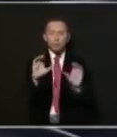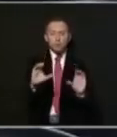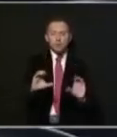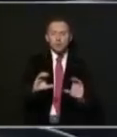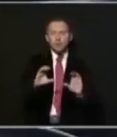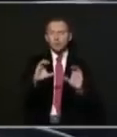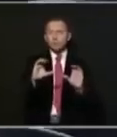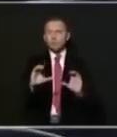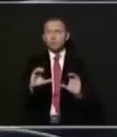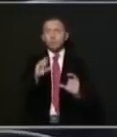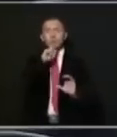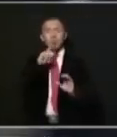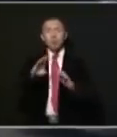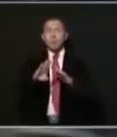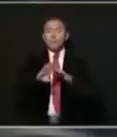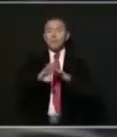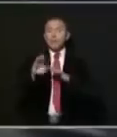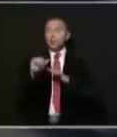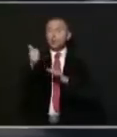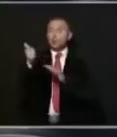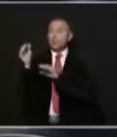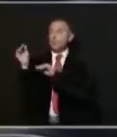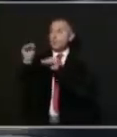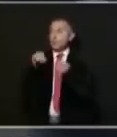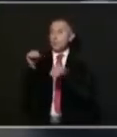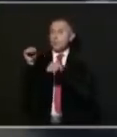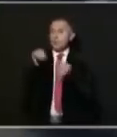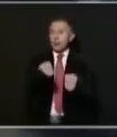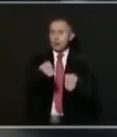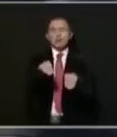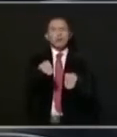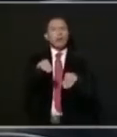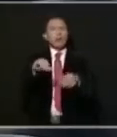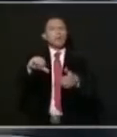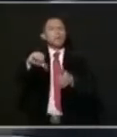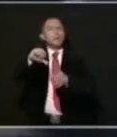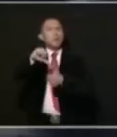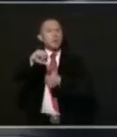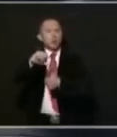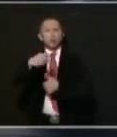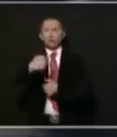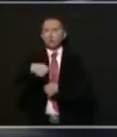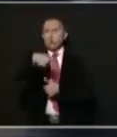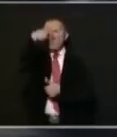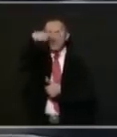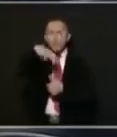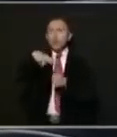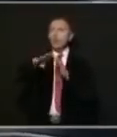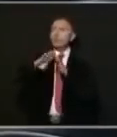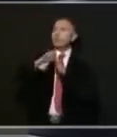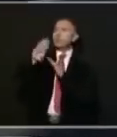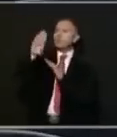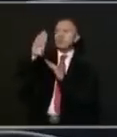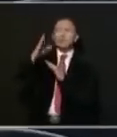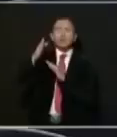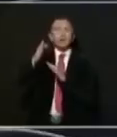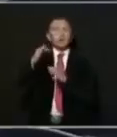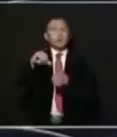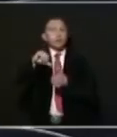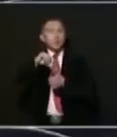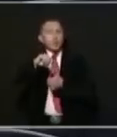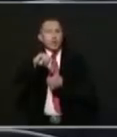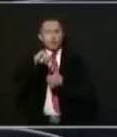migrantes, los nuestros, los centroamericanos y los de todos